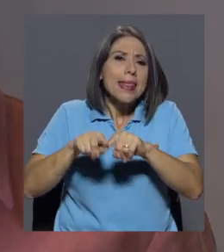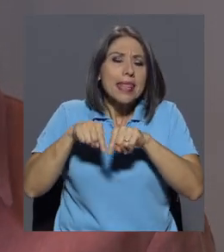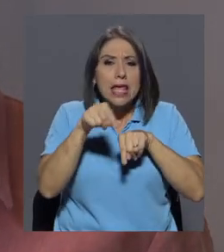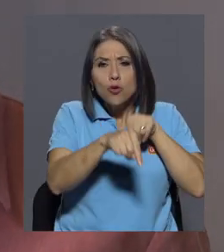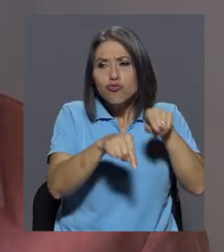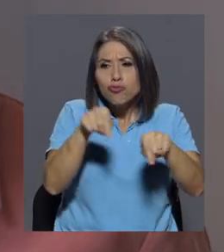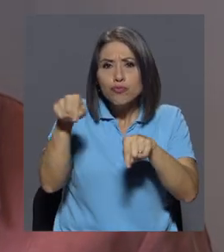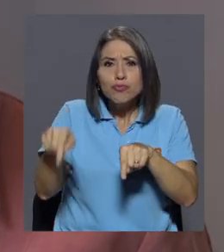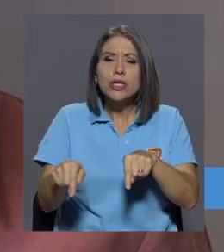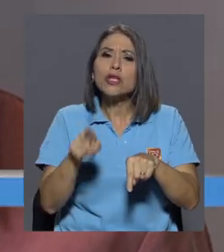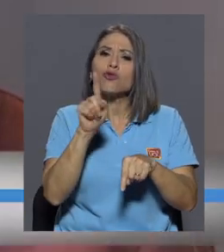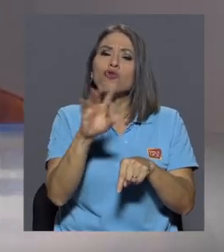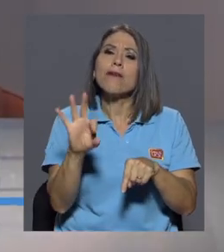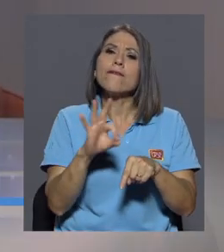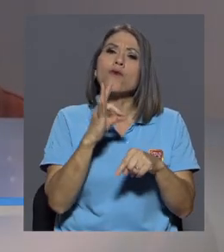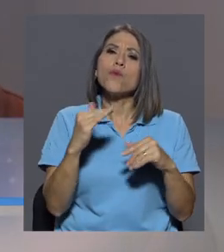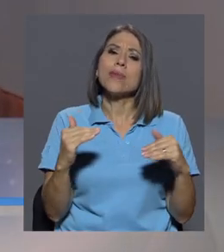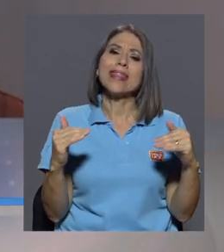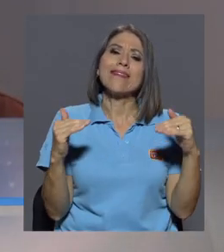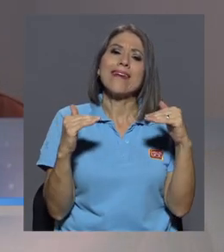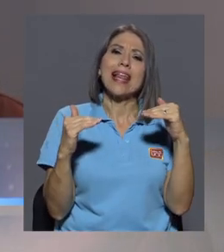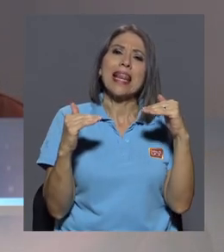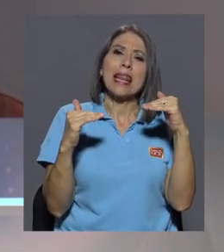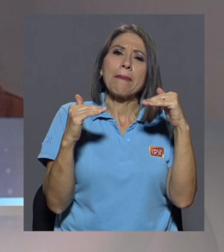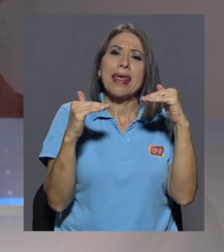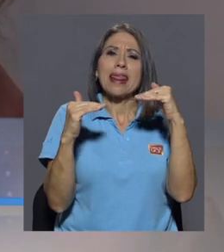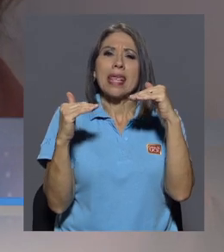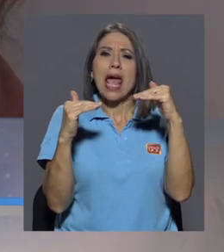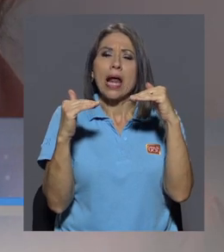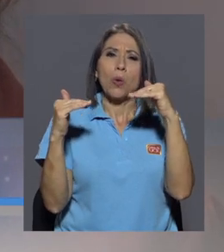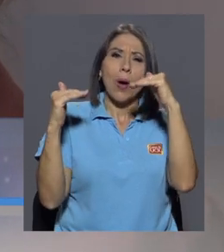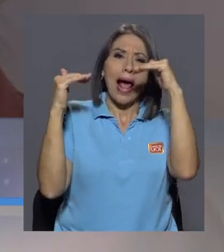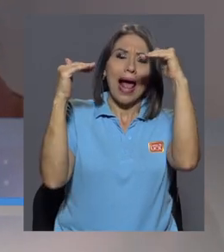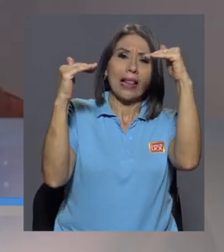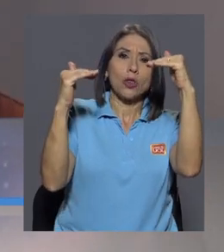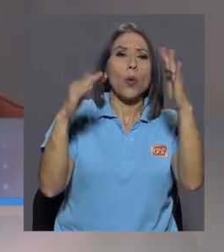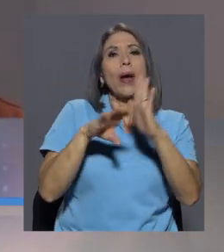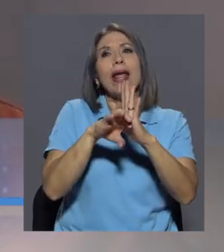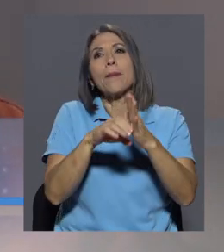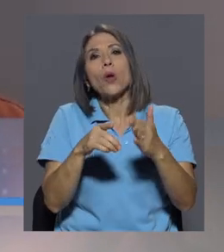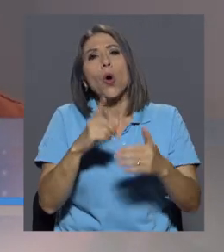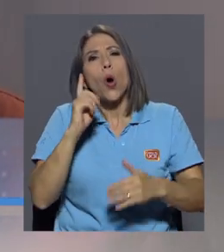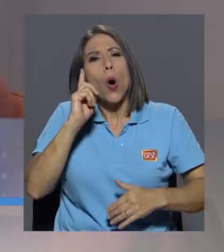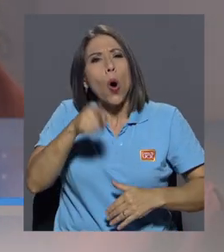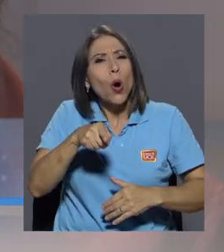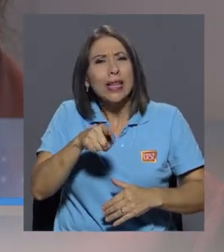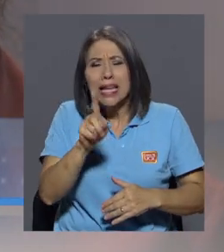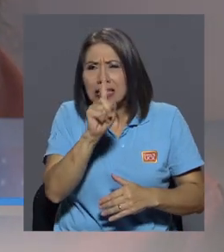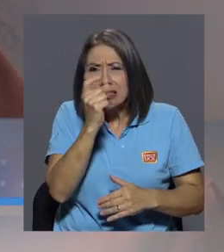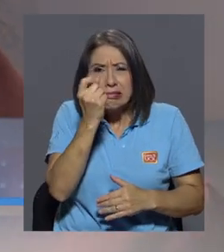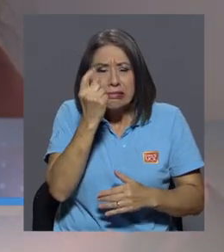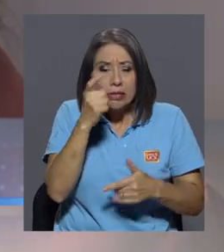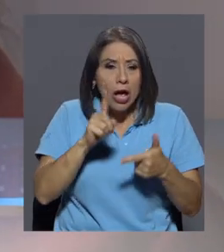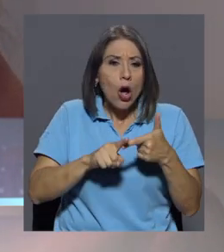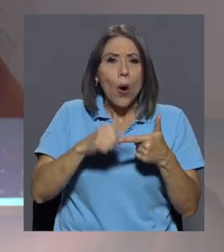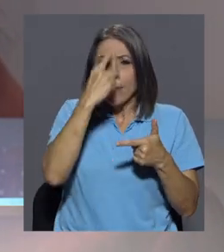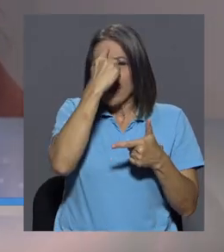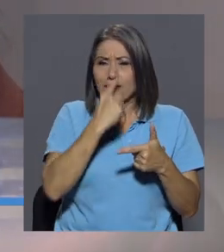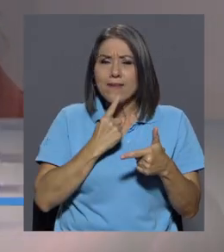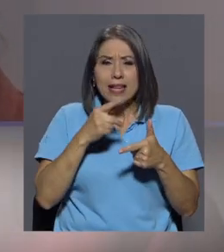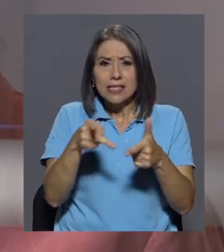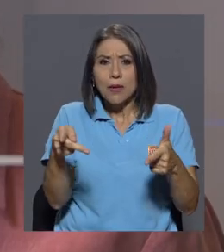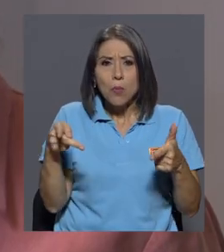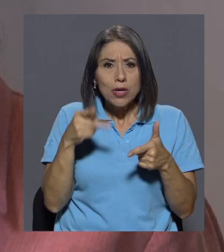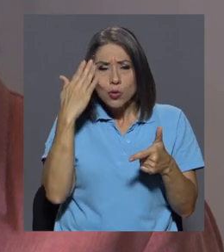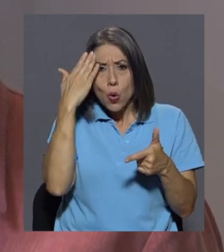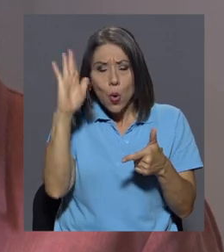nivel de mediano a alto y tiene que ver con órdenes poco claras, con perfiles de puesto que se desconocen,